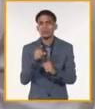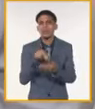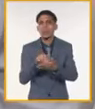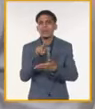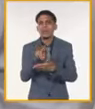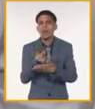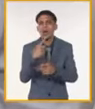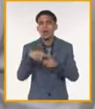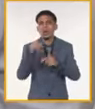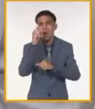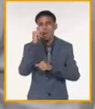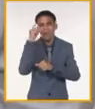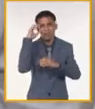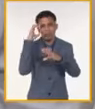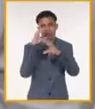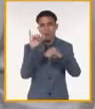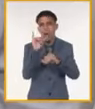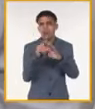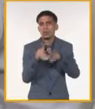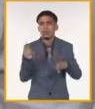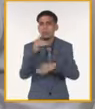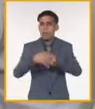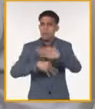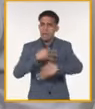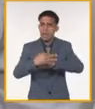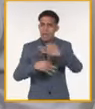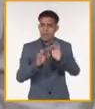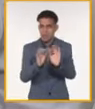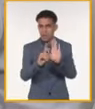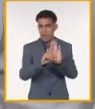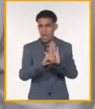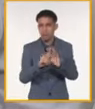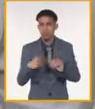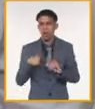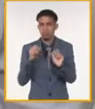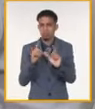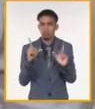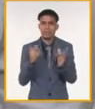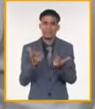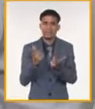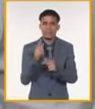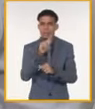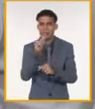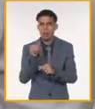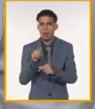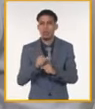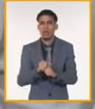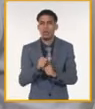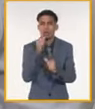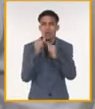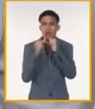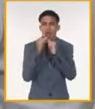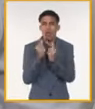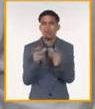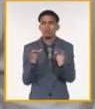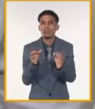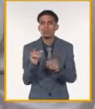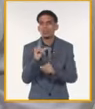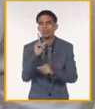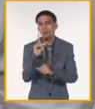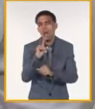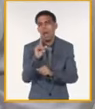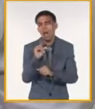doctor Agustín la donde hablaba de de estas resoluciones y llamaba la atención sobre el poco aprovechamiento que han tenido el sector Estatal